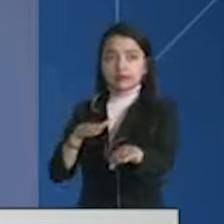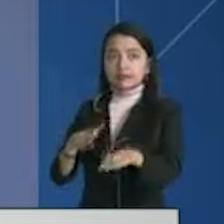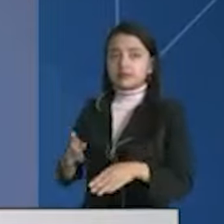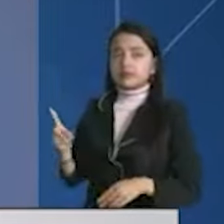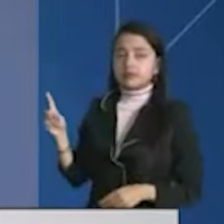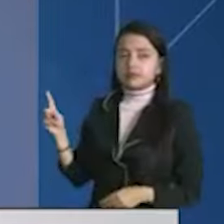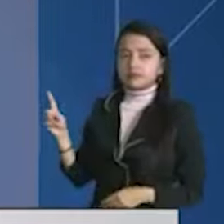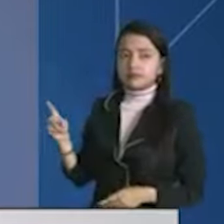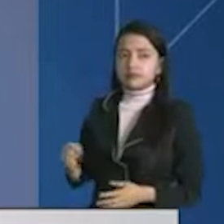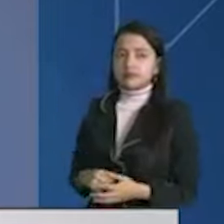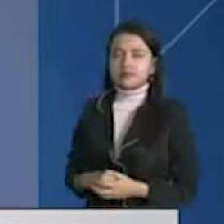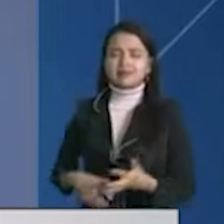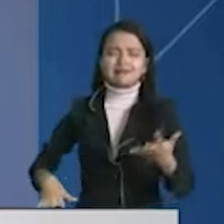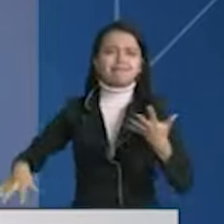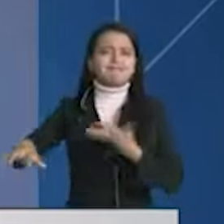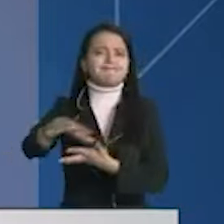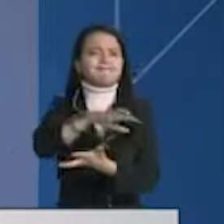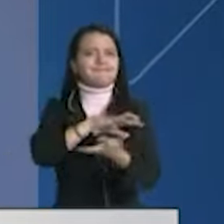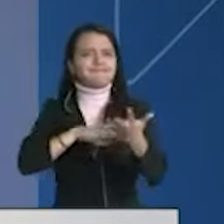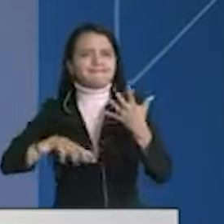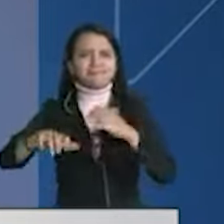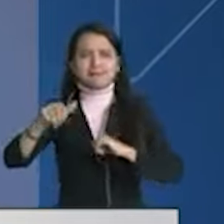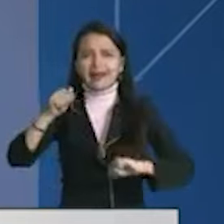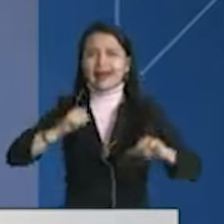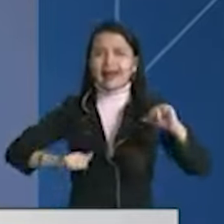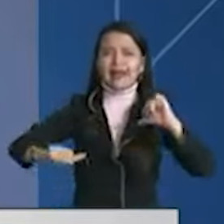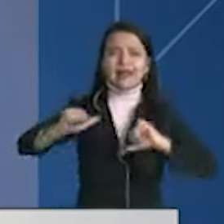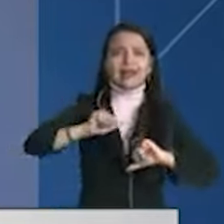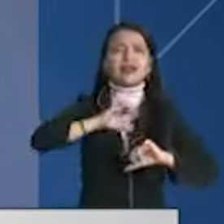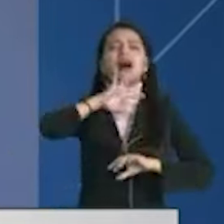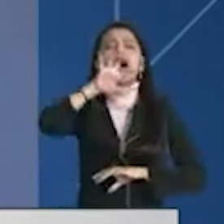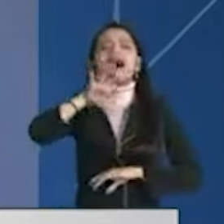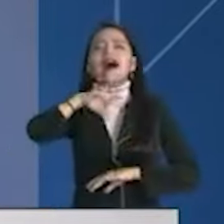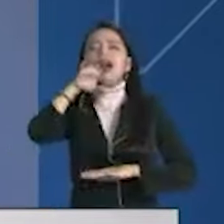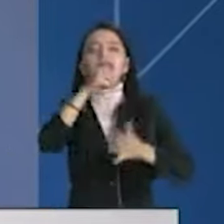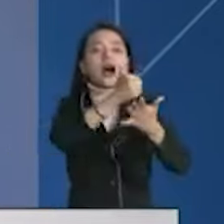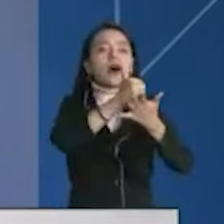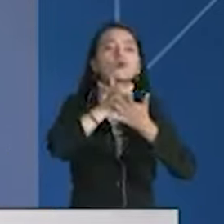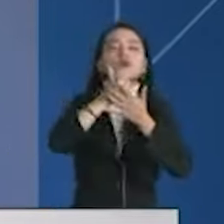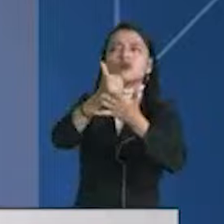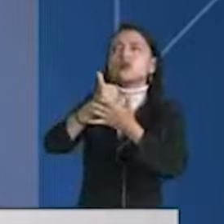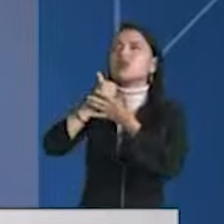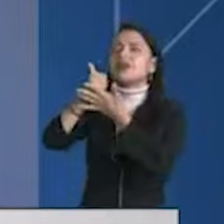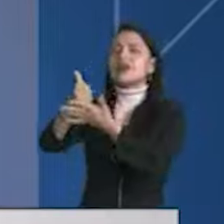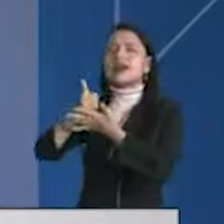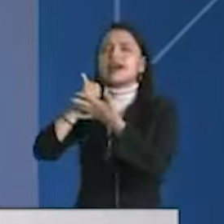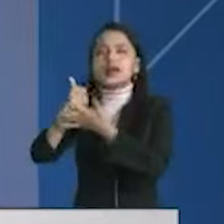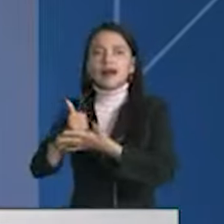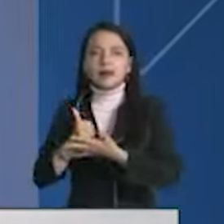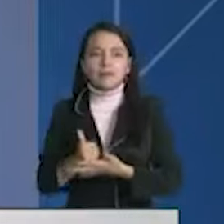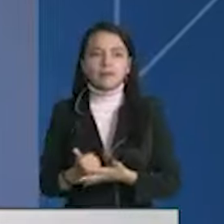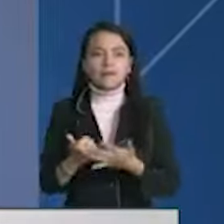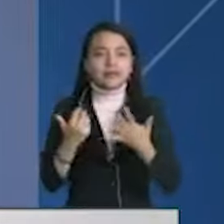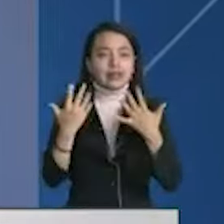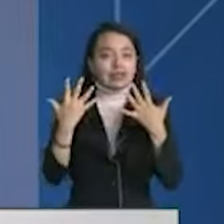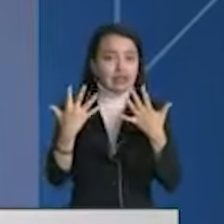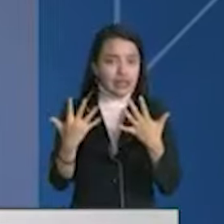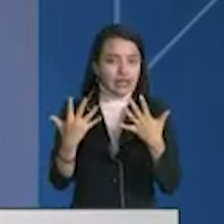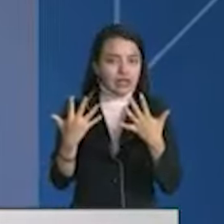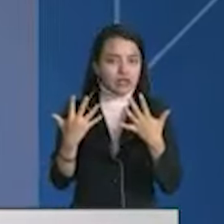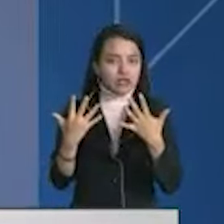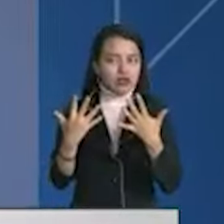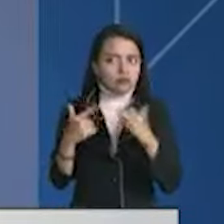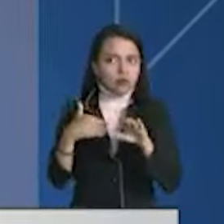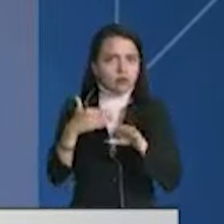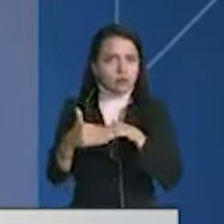Al comienzo todo fue un caos, los heridos pedían auxilio, el balance preliminar fue de 10, pero luego la